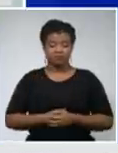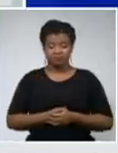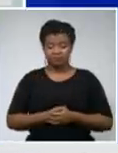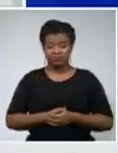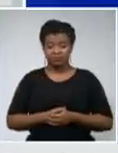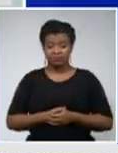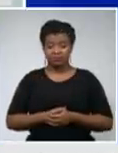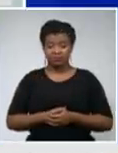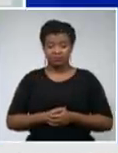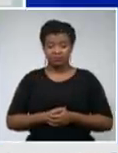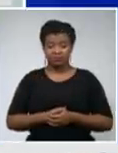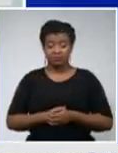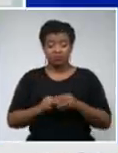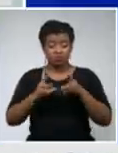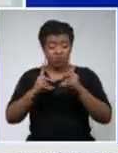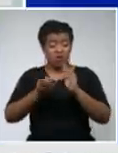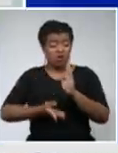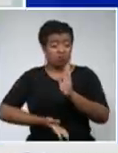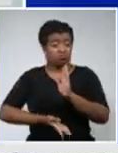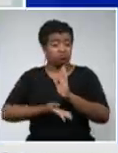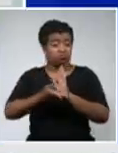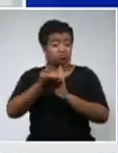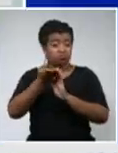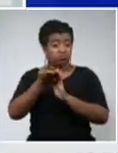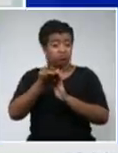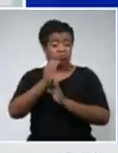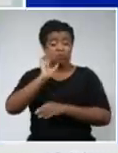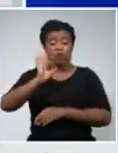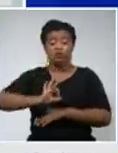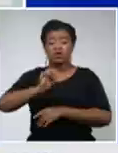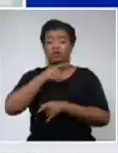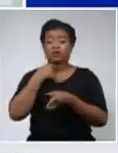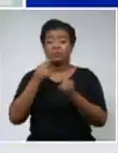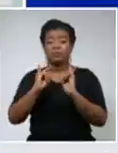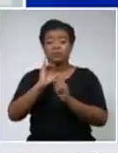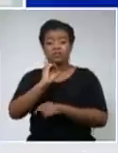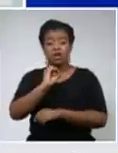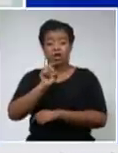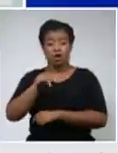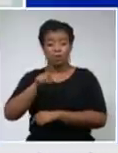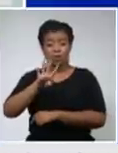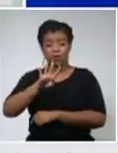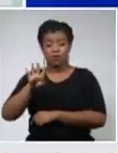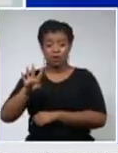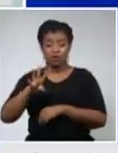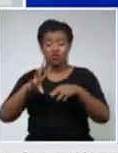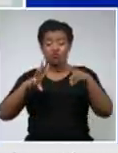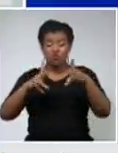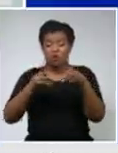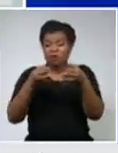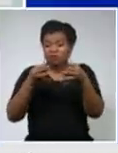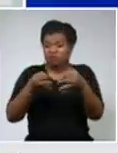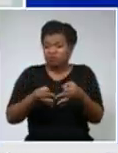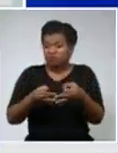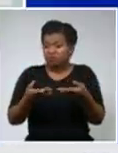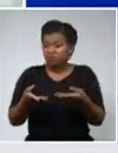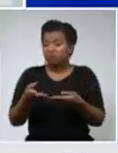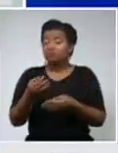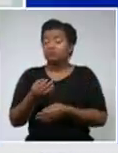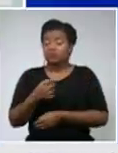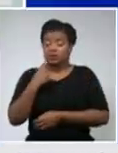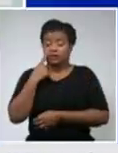una cifra elevada, una letalidad de 0,44, pero en números absolutos es una cifra